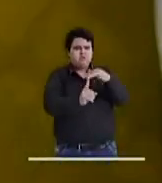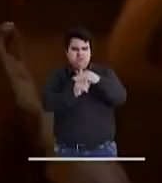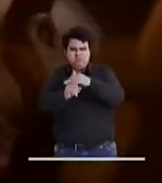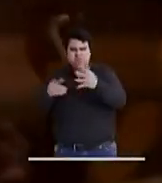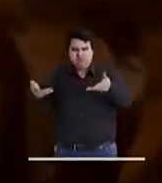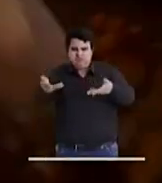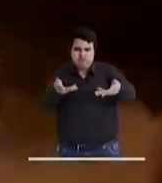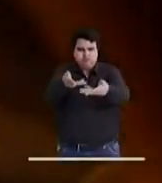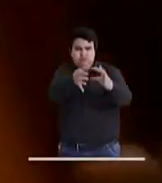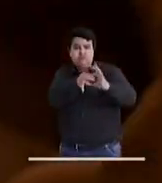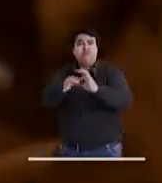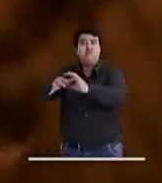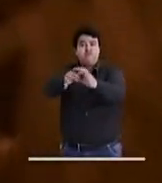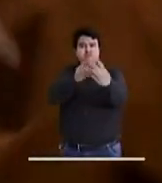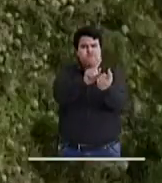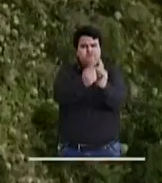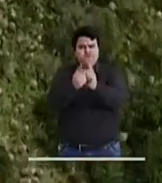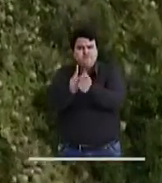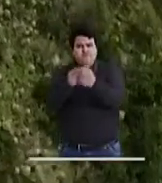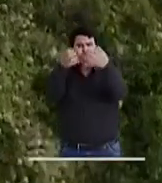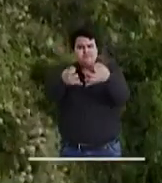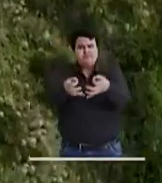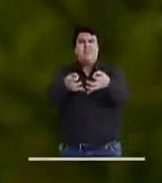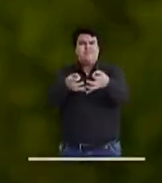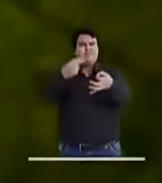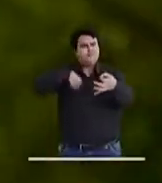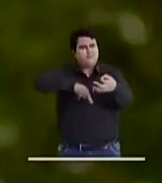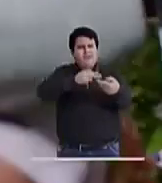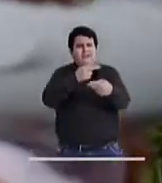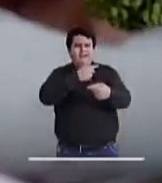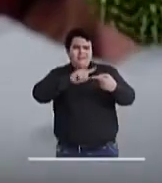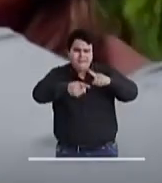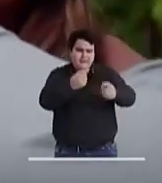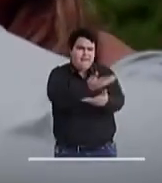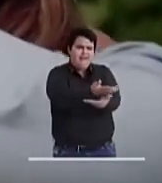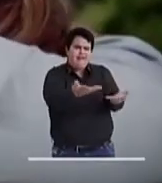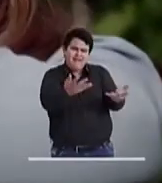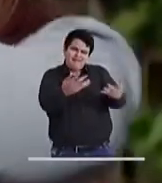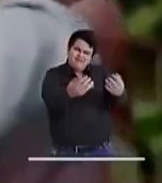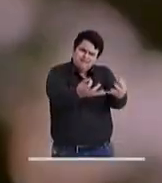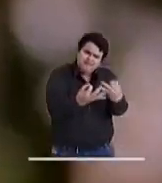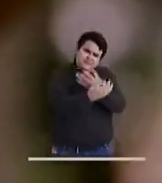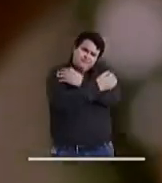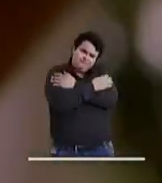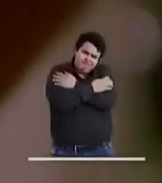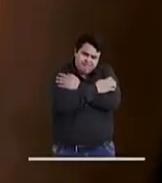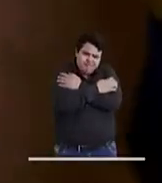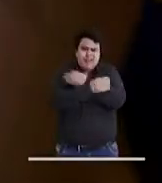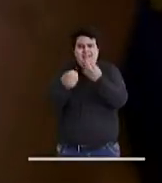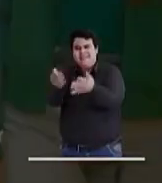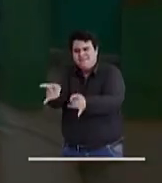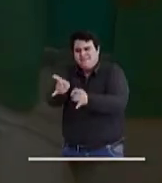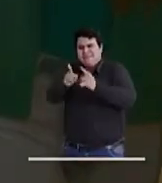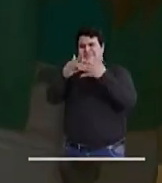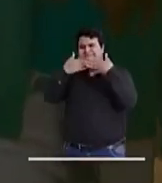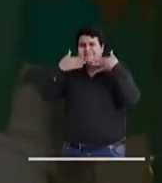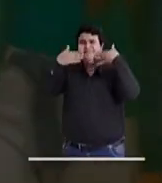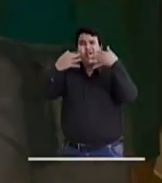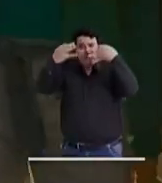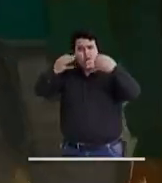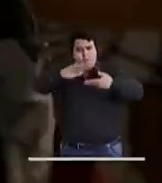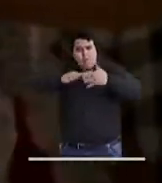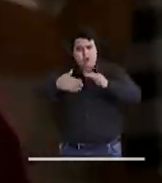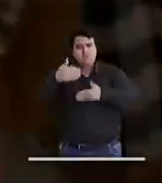de productos de naturaleza, de turismo de aventura, turismo cultural, que están pues ligados a